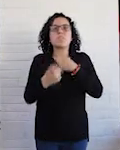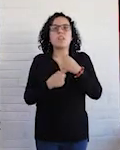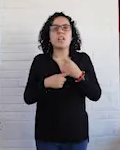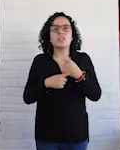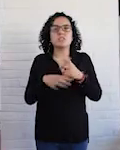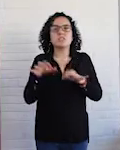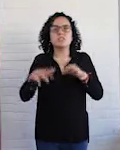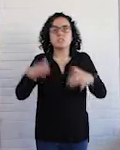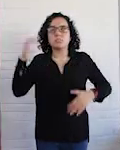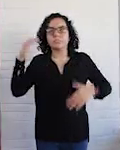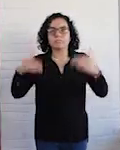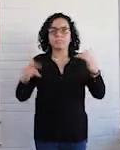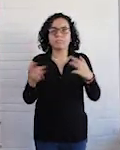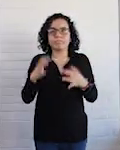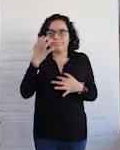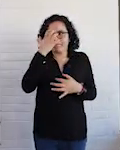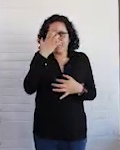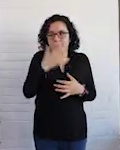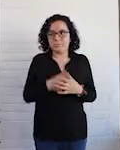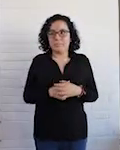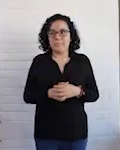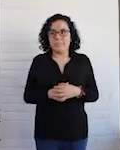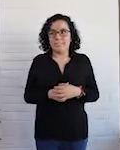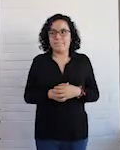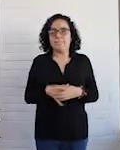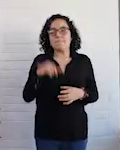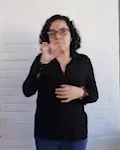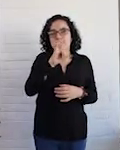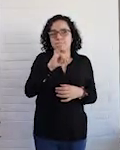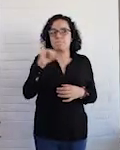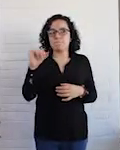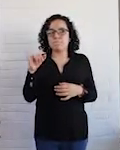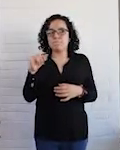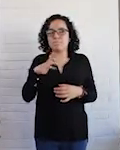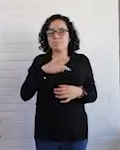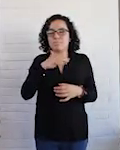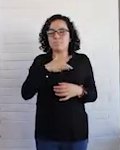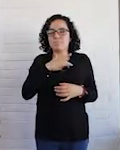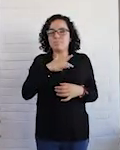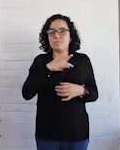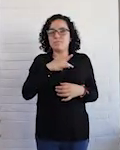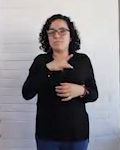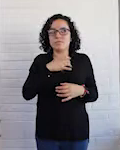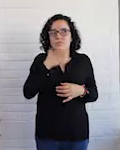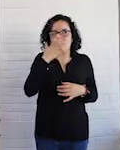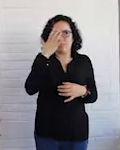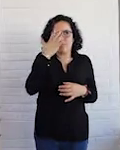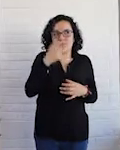¿Pena al robot? ¿Sí? ¿Sí? ¿Alguien sintió? ¿Sí? ¿Hay algún